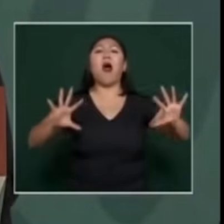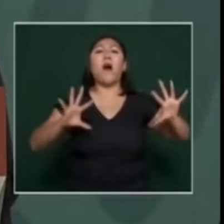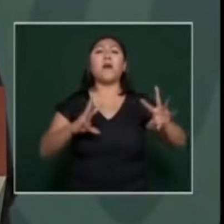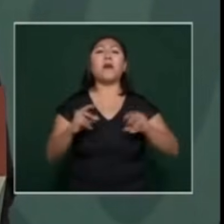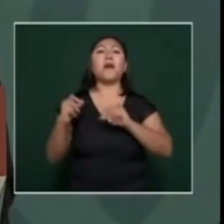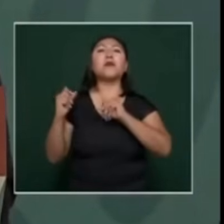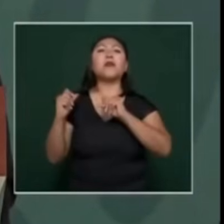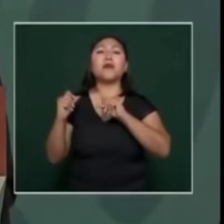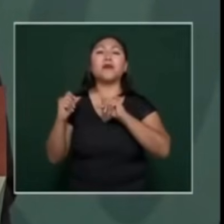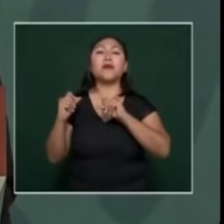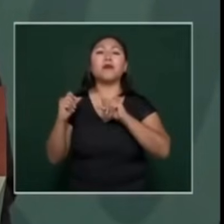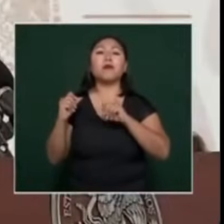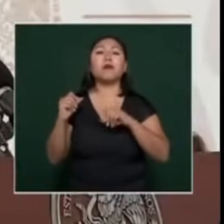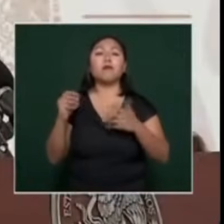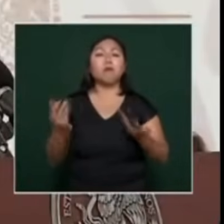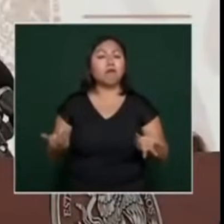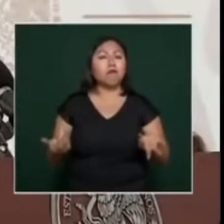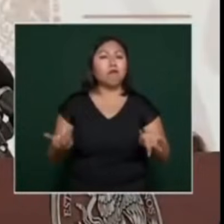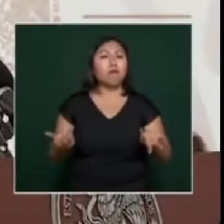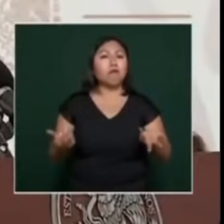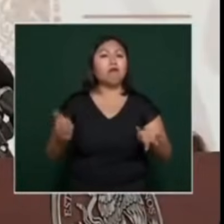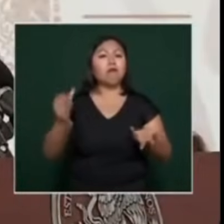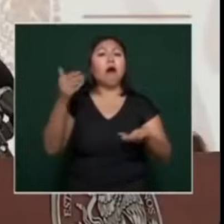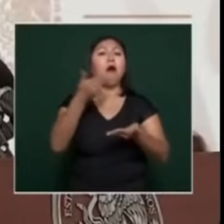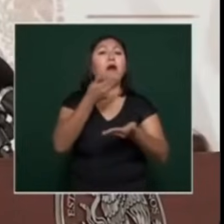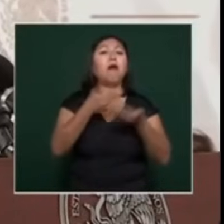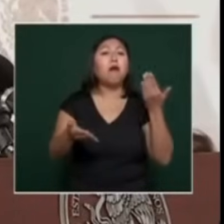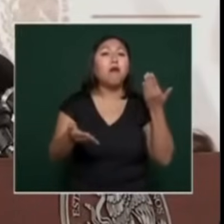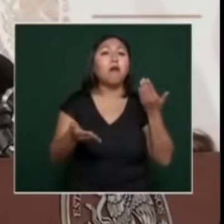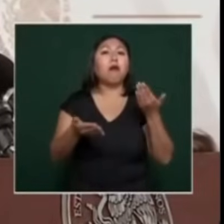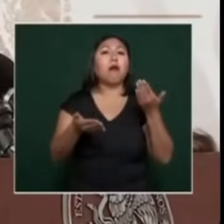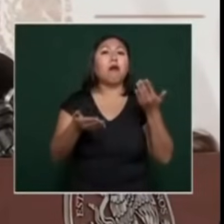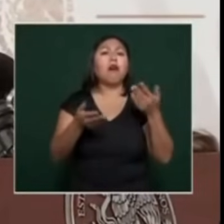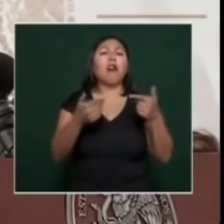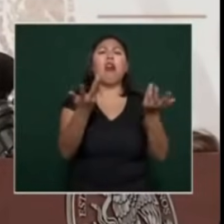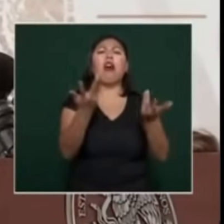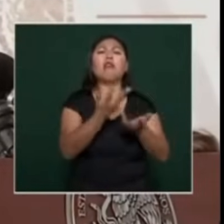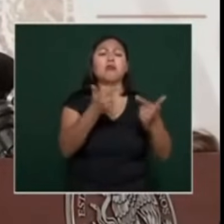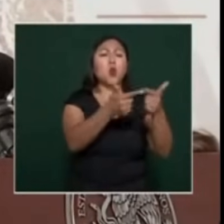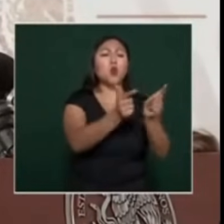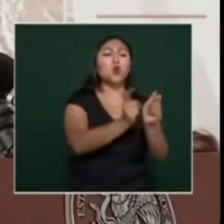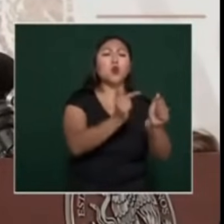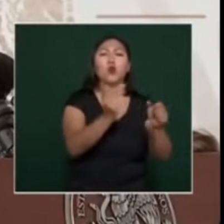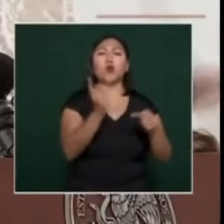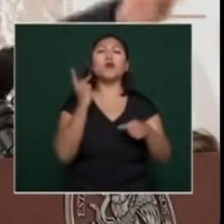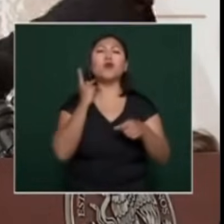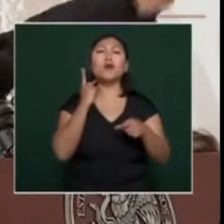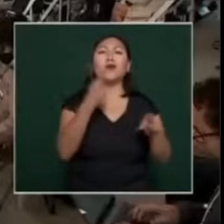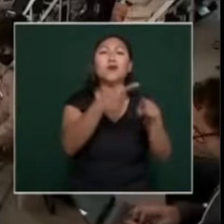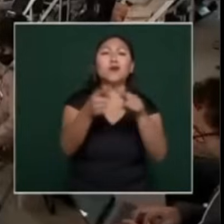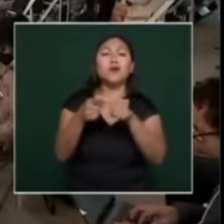y no se te olvide dejar tus comentarios. ¿Qué opinas de lo que está pasando? Hoy se está sabiendo